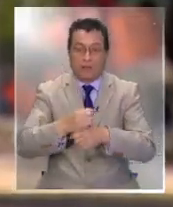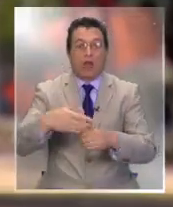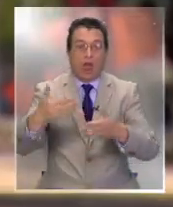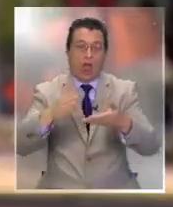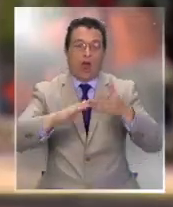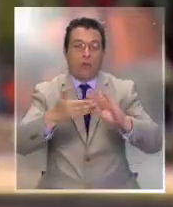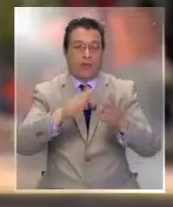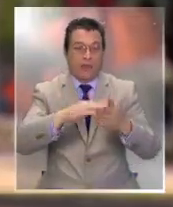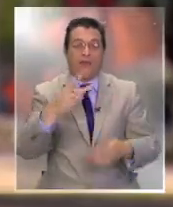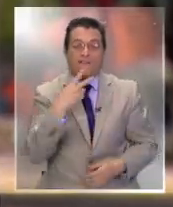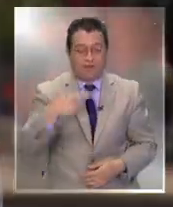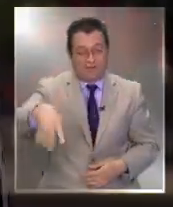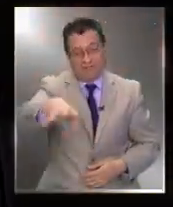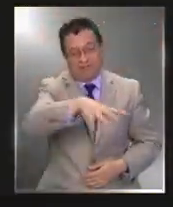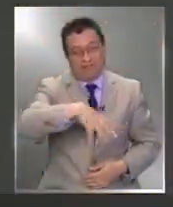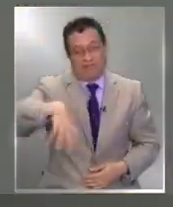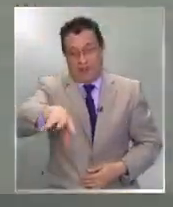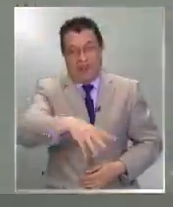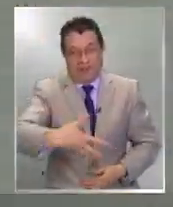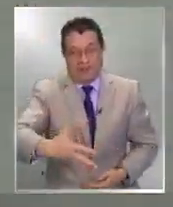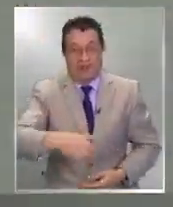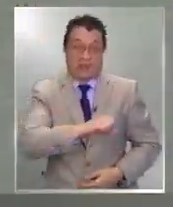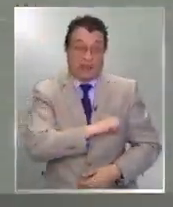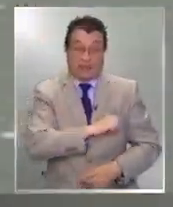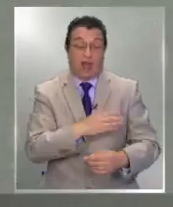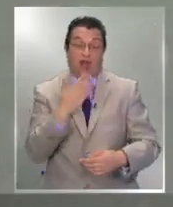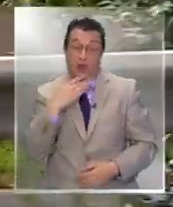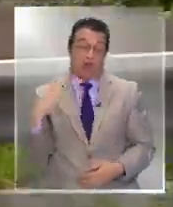que viven acá y con Santiago en general.